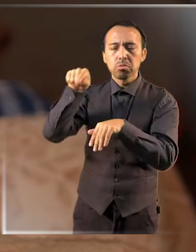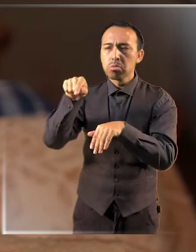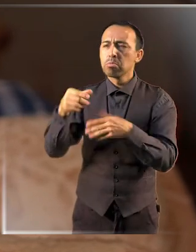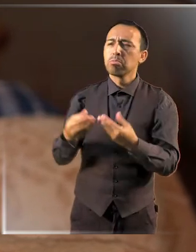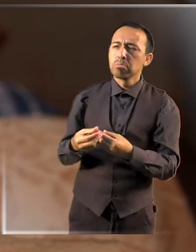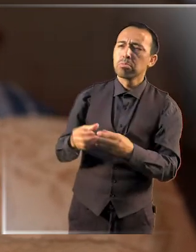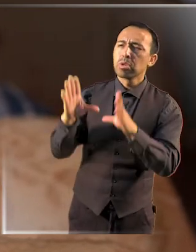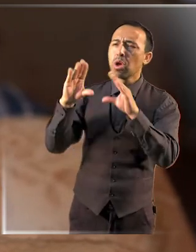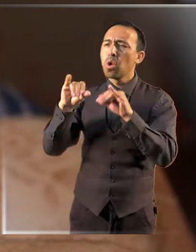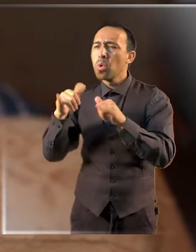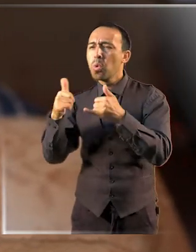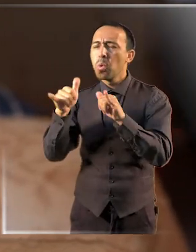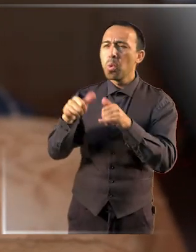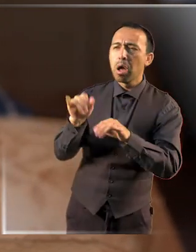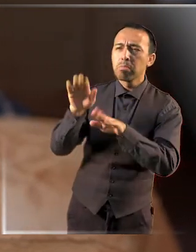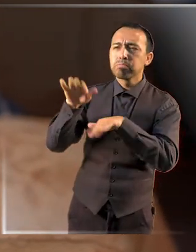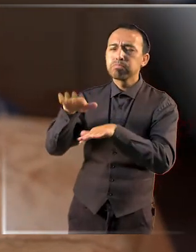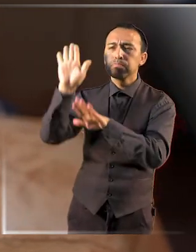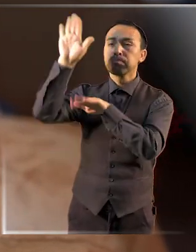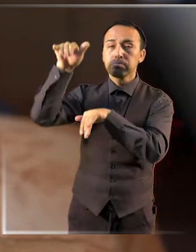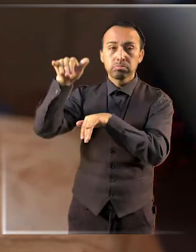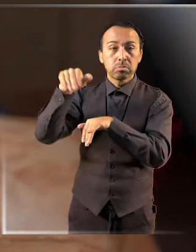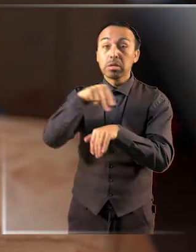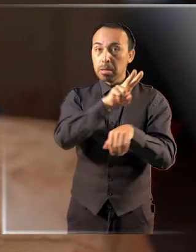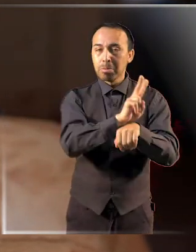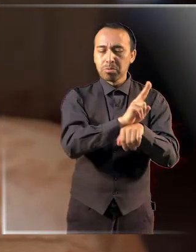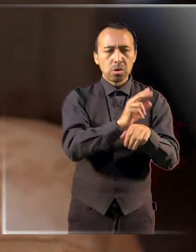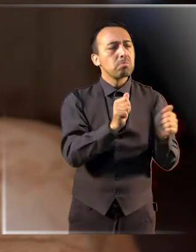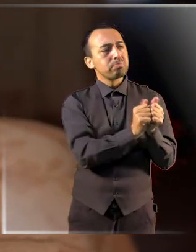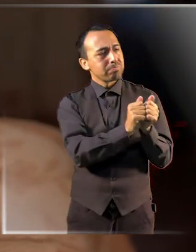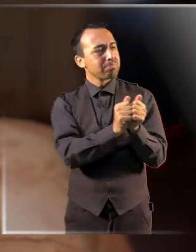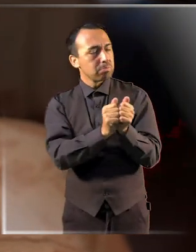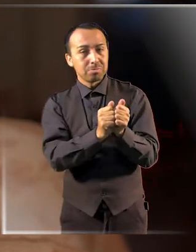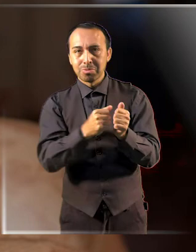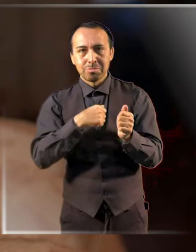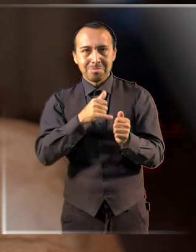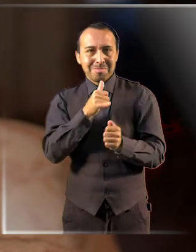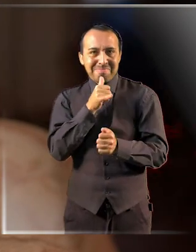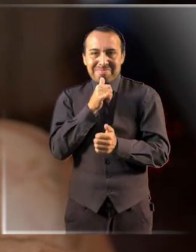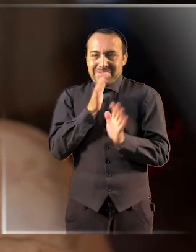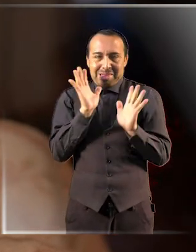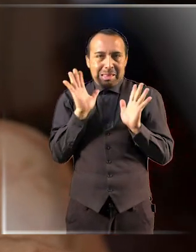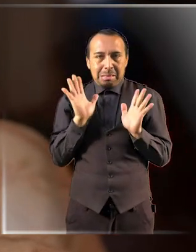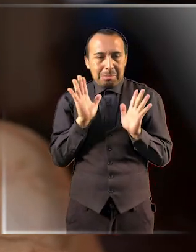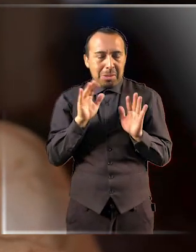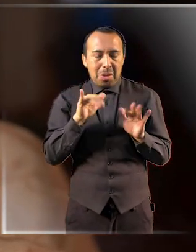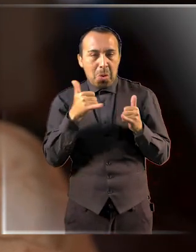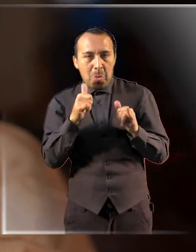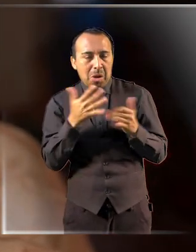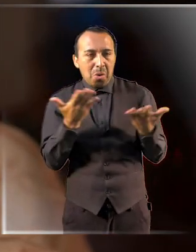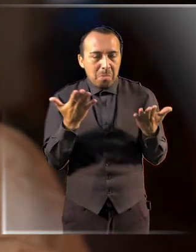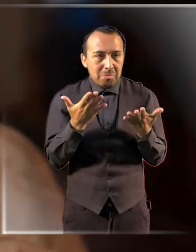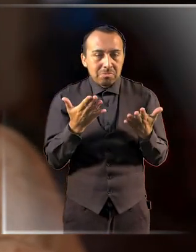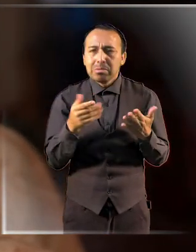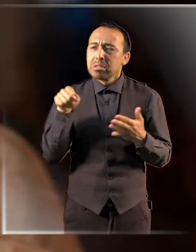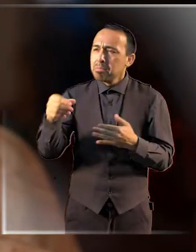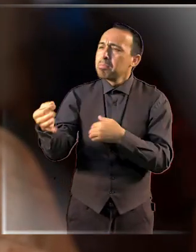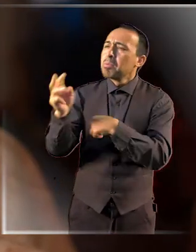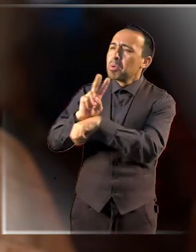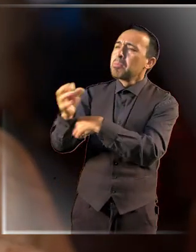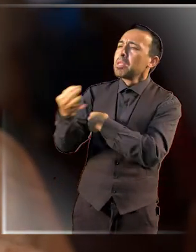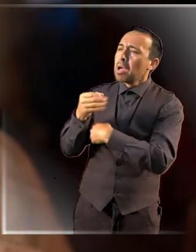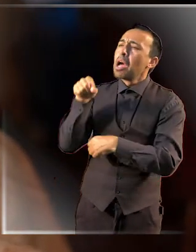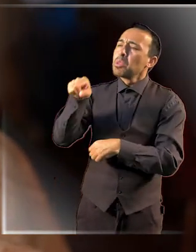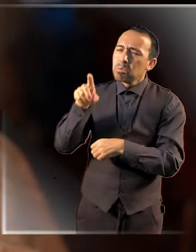noche que jugaba básquetbol. Yo, y el profesor me llevaba a mí en la sierra porque ahí no sabía jugar básquetbol. Y él me dijo,